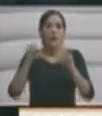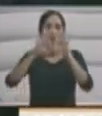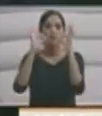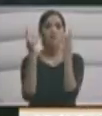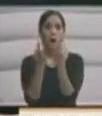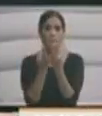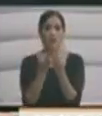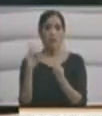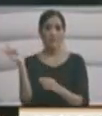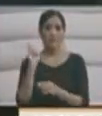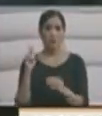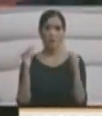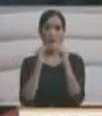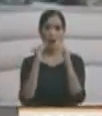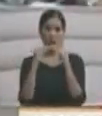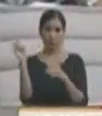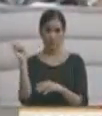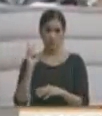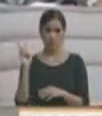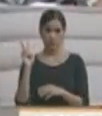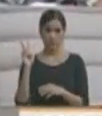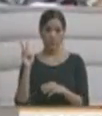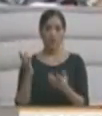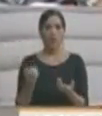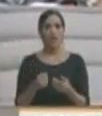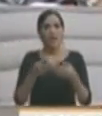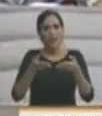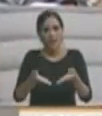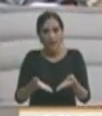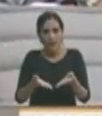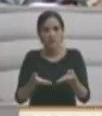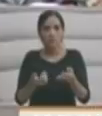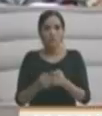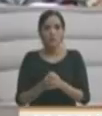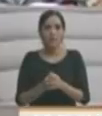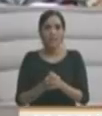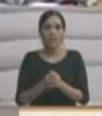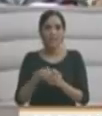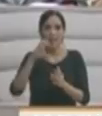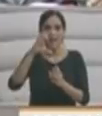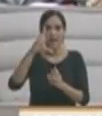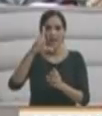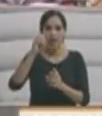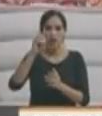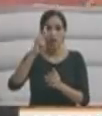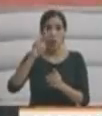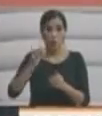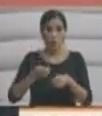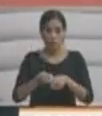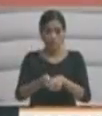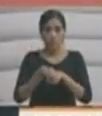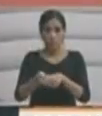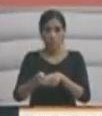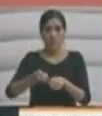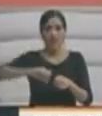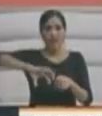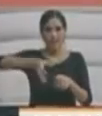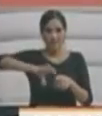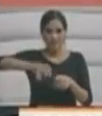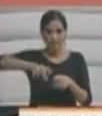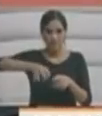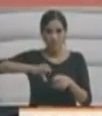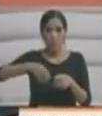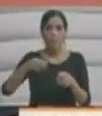venezolana, para el hogar venezolano. Se trata de el cloro, el detergente en polvo,